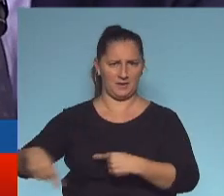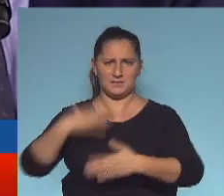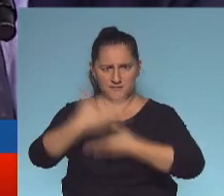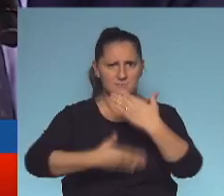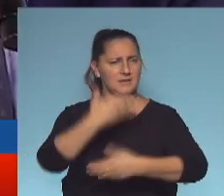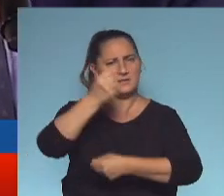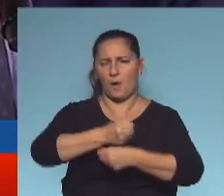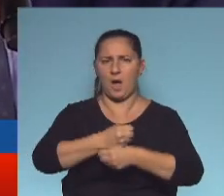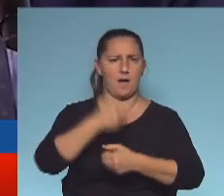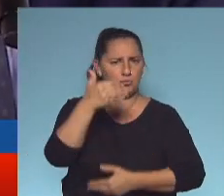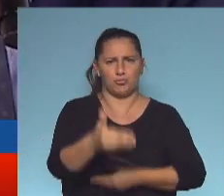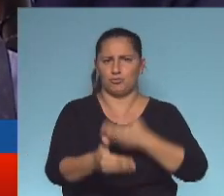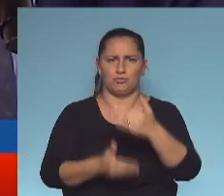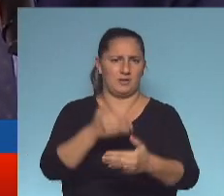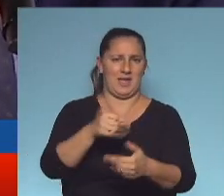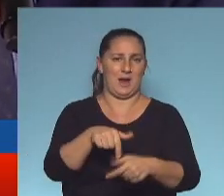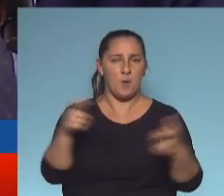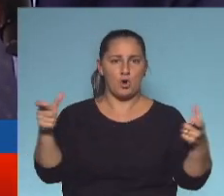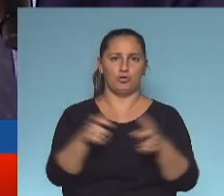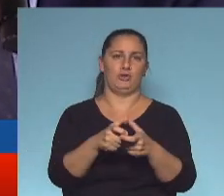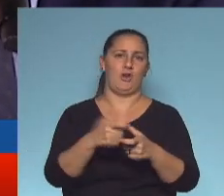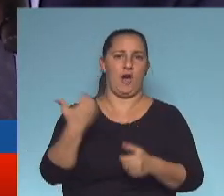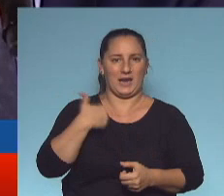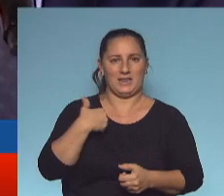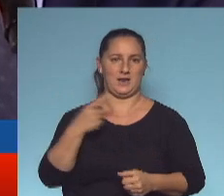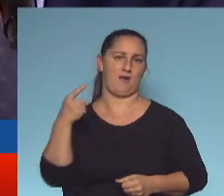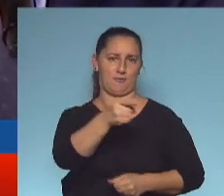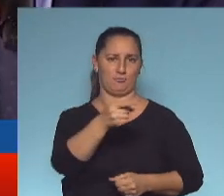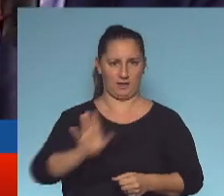trabajando permanentemente en este Consejo Argentina contra el Hambre y agradecemos mucho de la tarea.